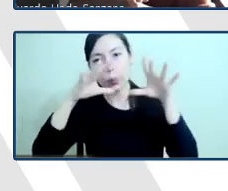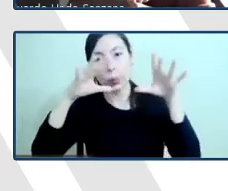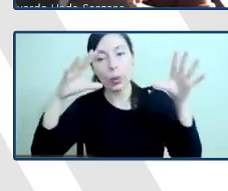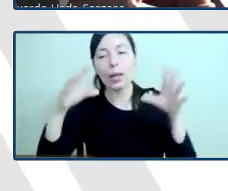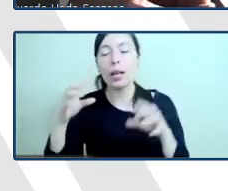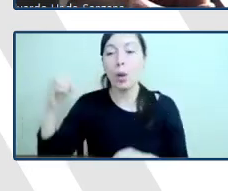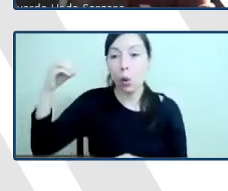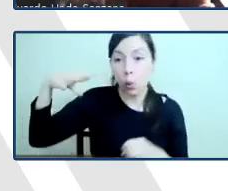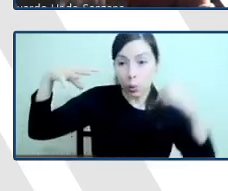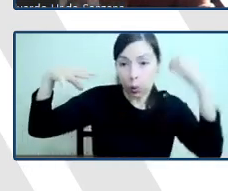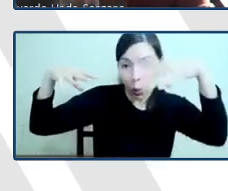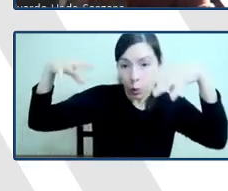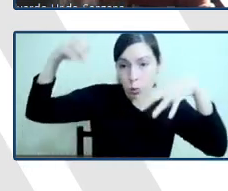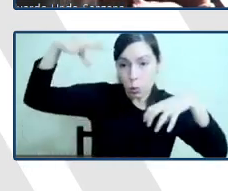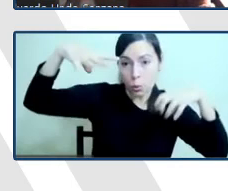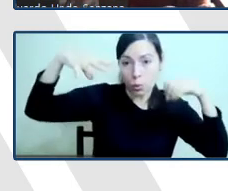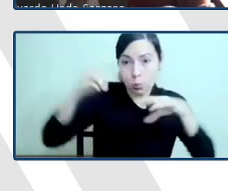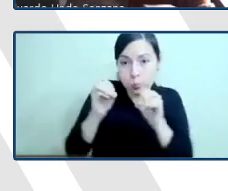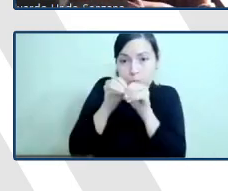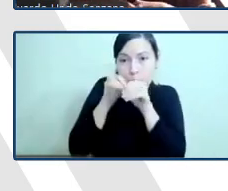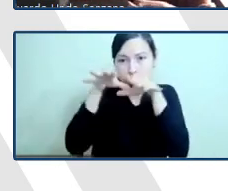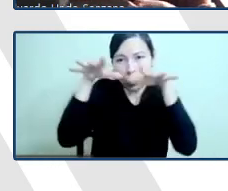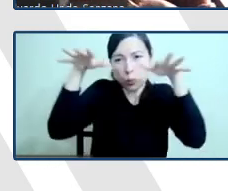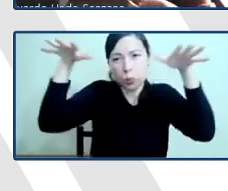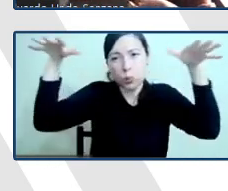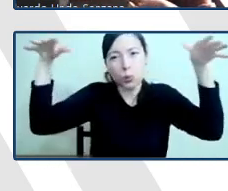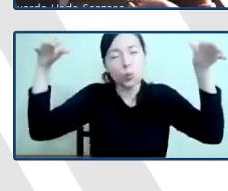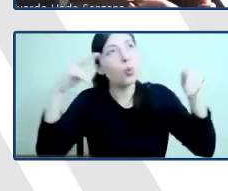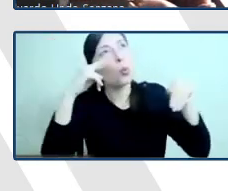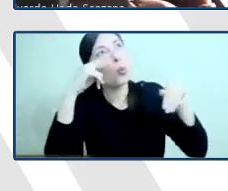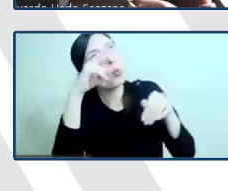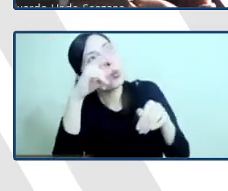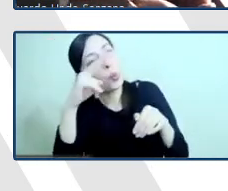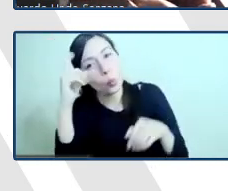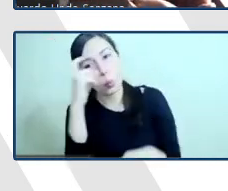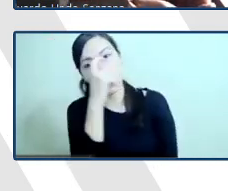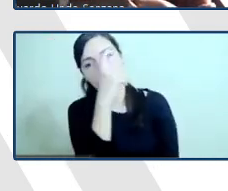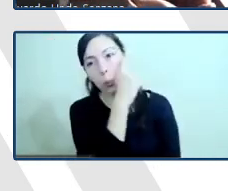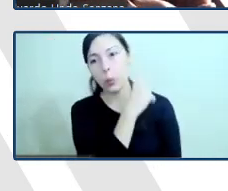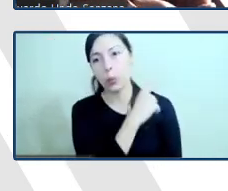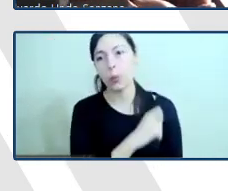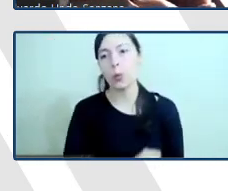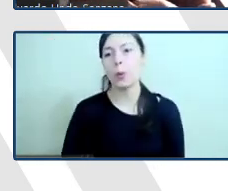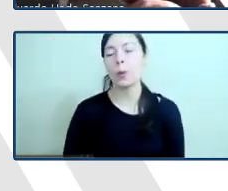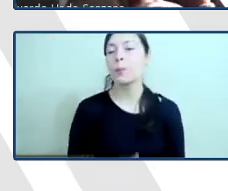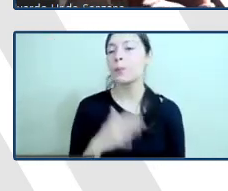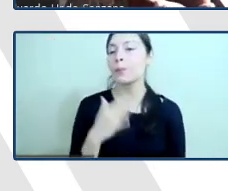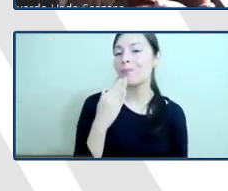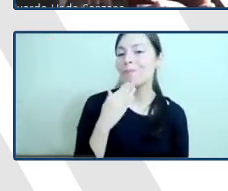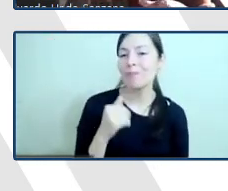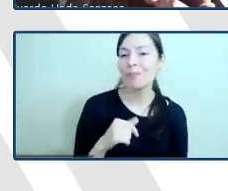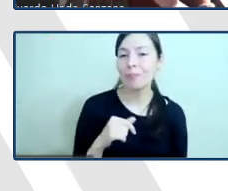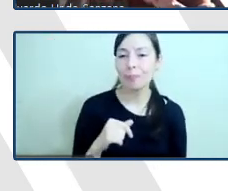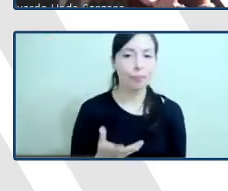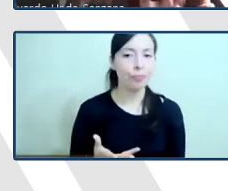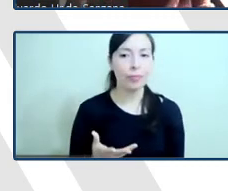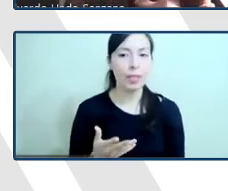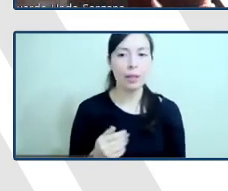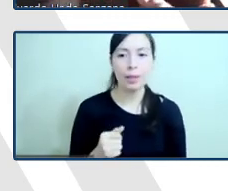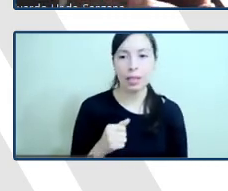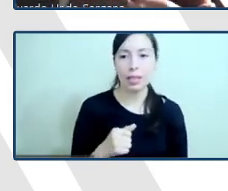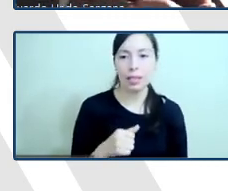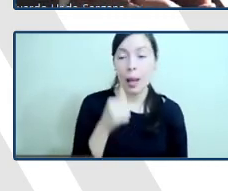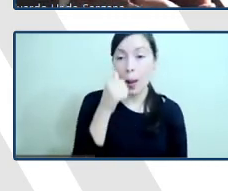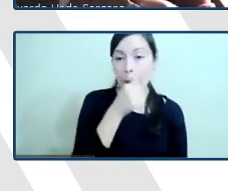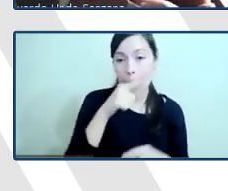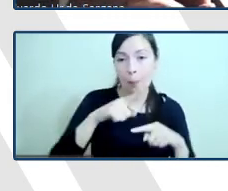después de las ciudades y en algunos casos al mismo nivel de las ciudades. Y también hay preocupación por el nivel de contaminación de